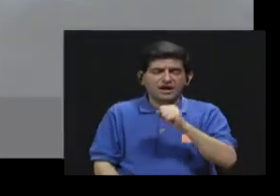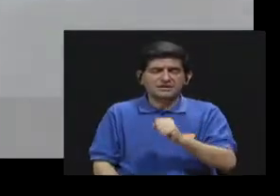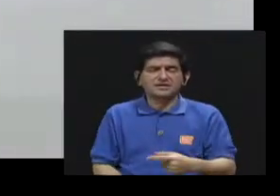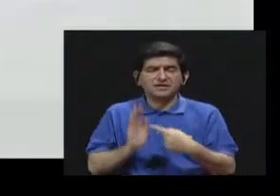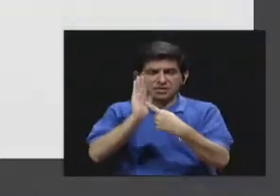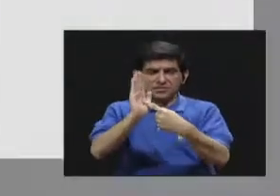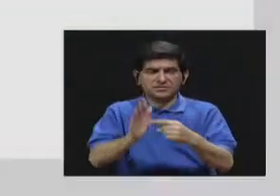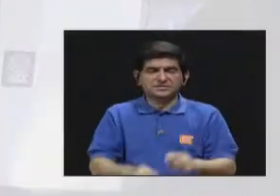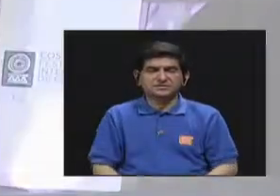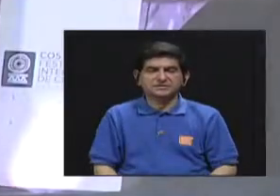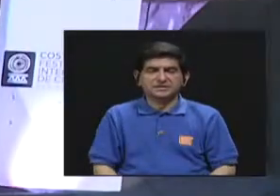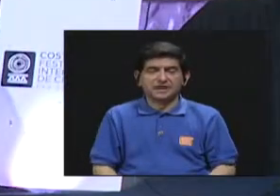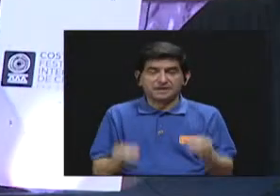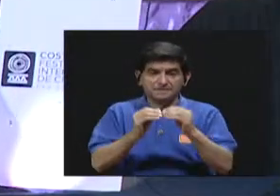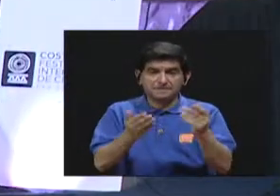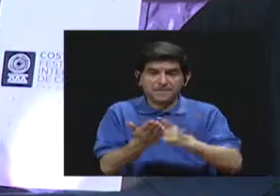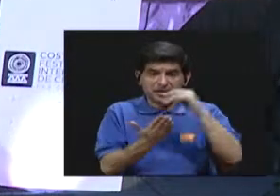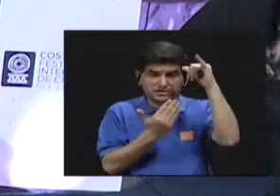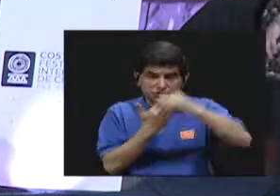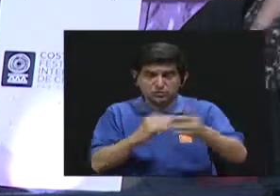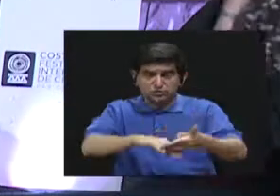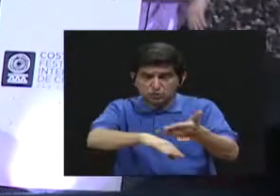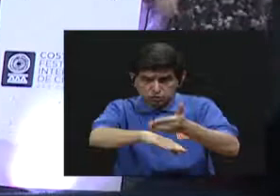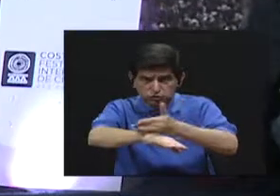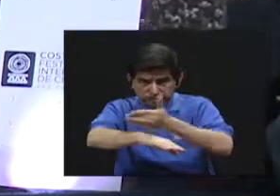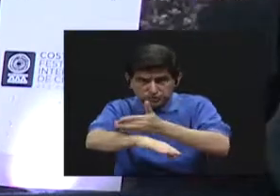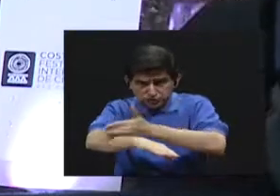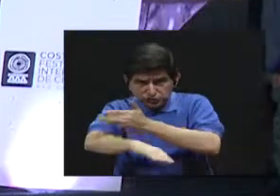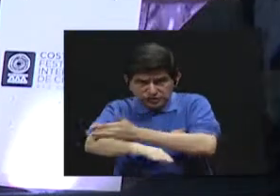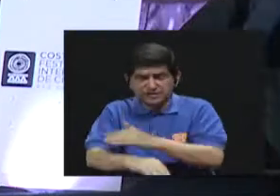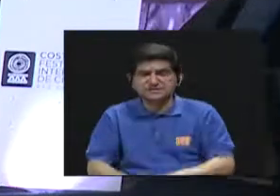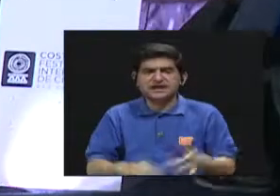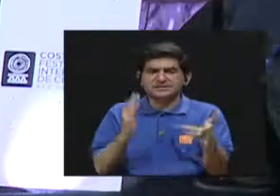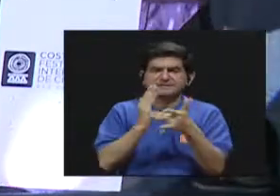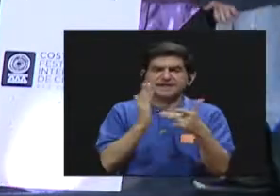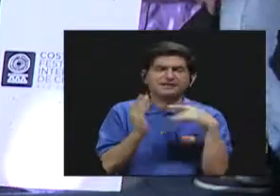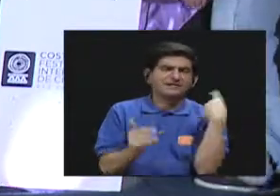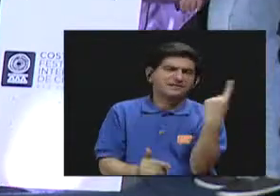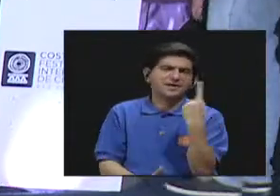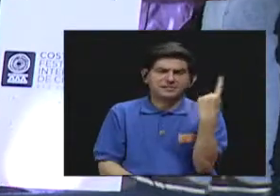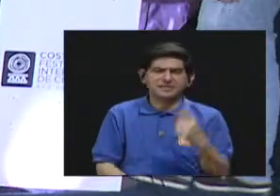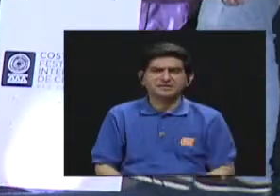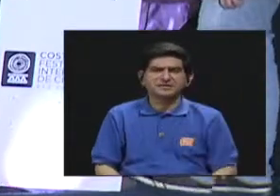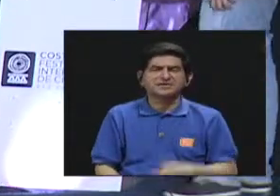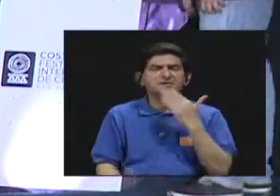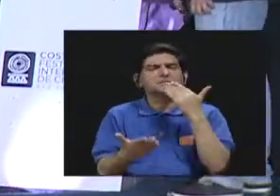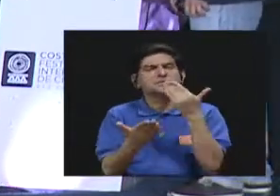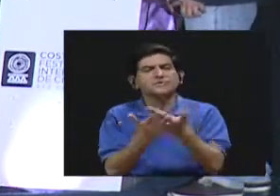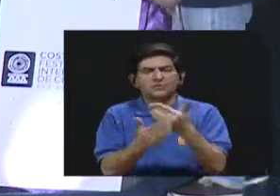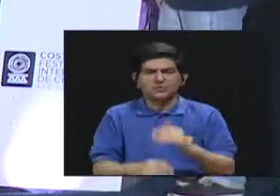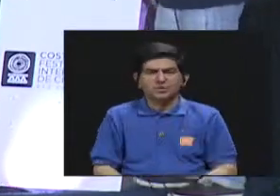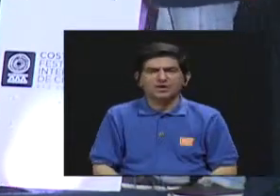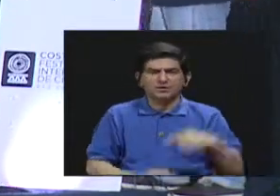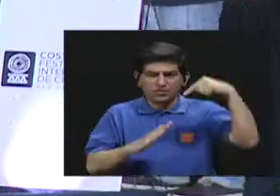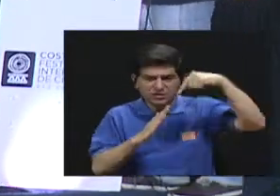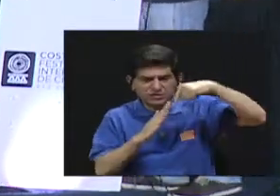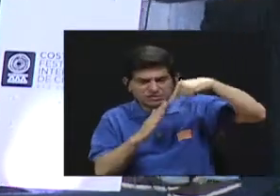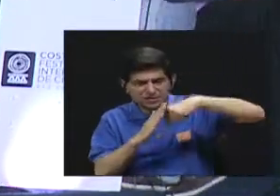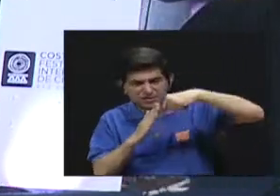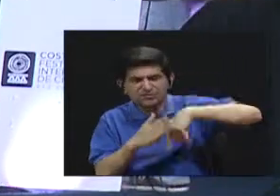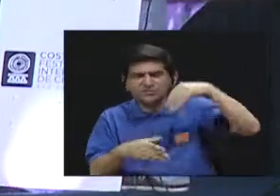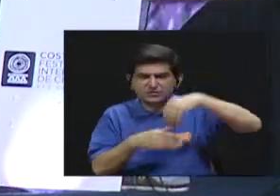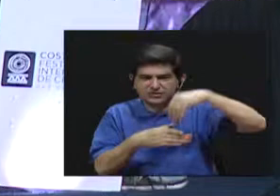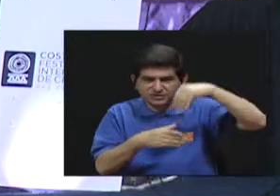Mariano, cada vez crecen más sus proyectos, se nota más, técnicamente siempre han sido bastante buenos, entonces ya va profundizando más en el